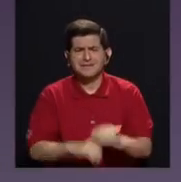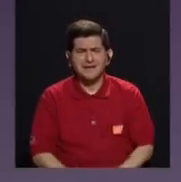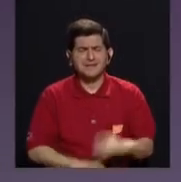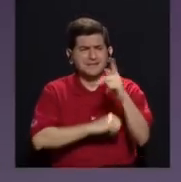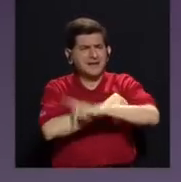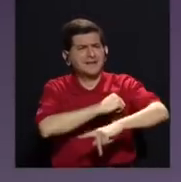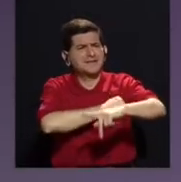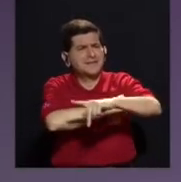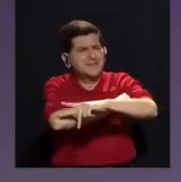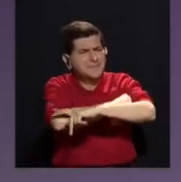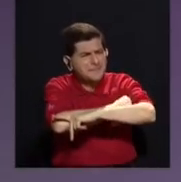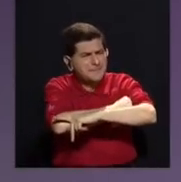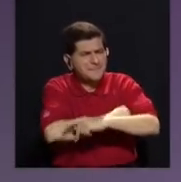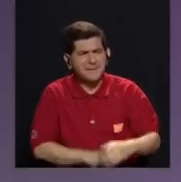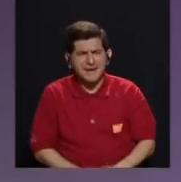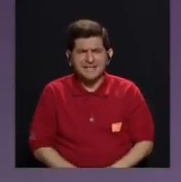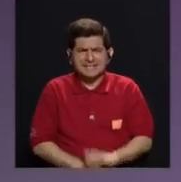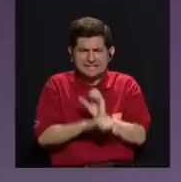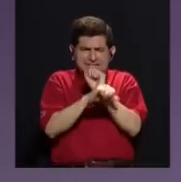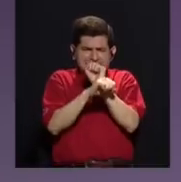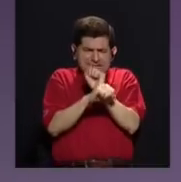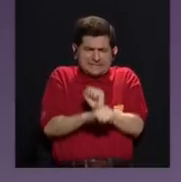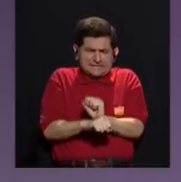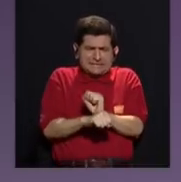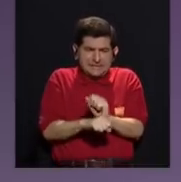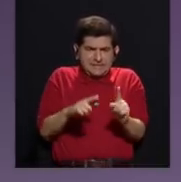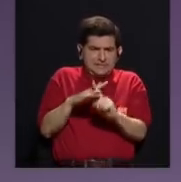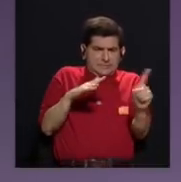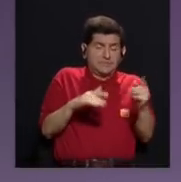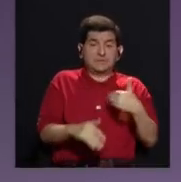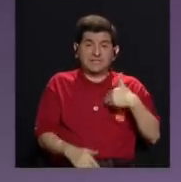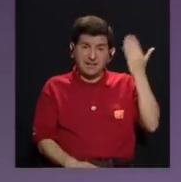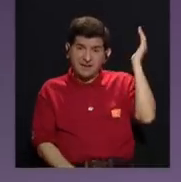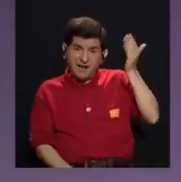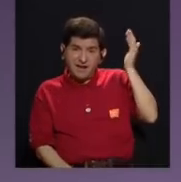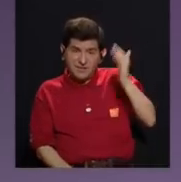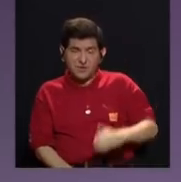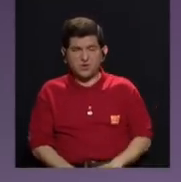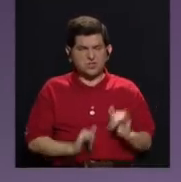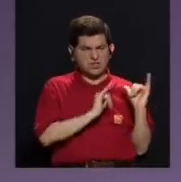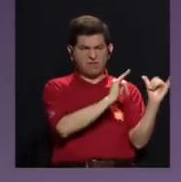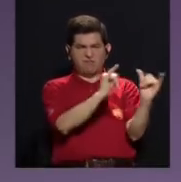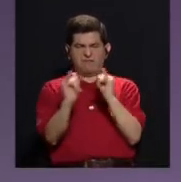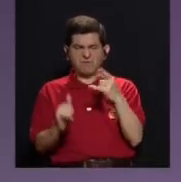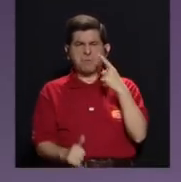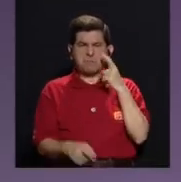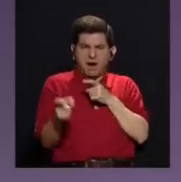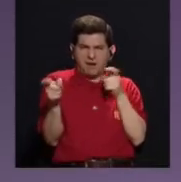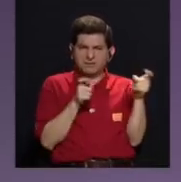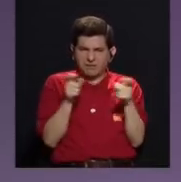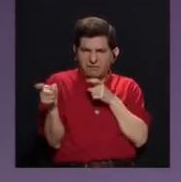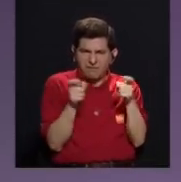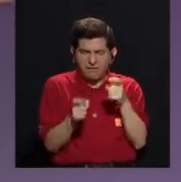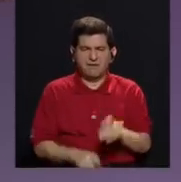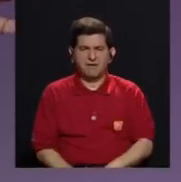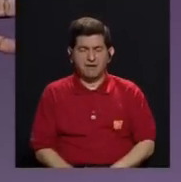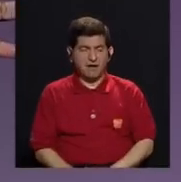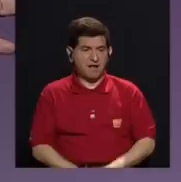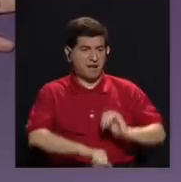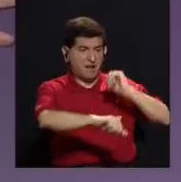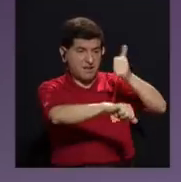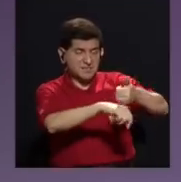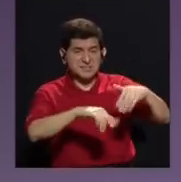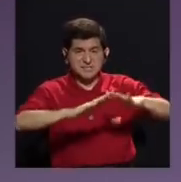país que es muy conservador donde también tenemos un discurso hegemónico patriarcal donde las colocas un